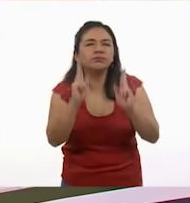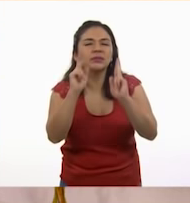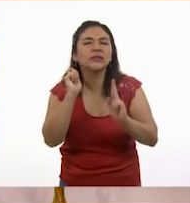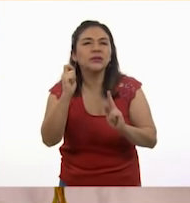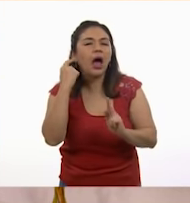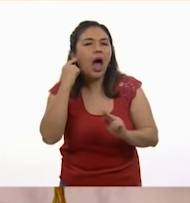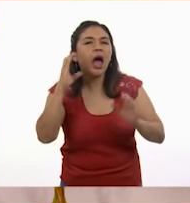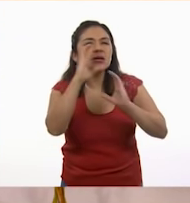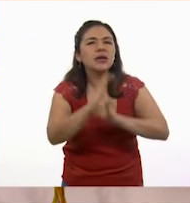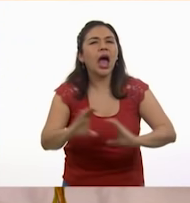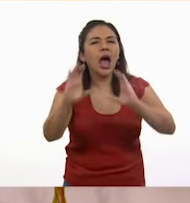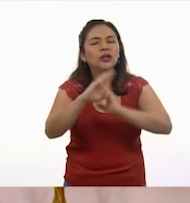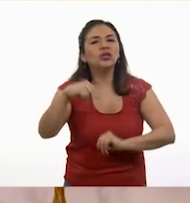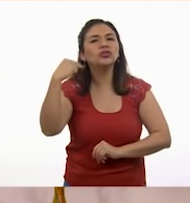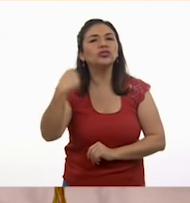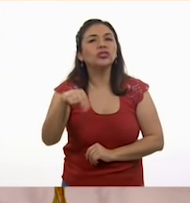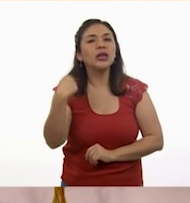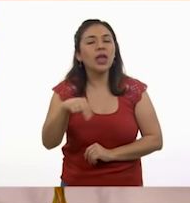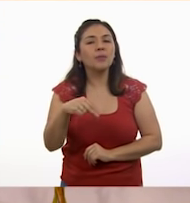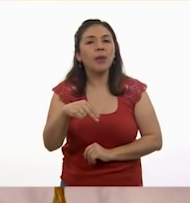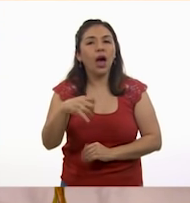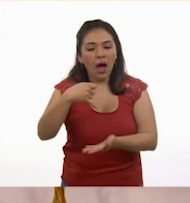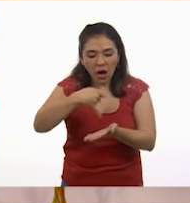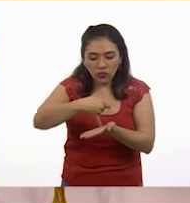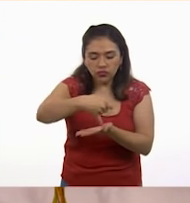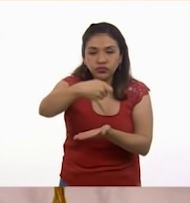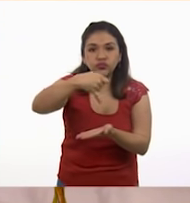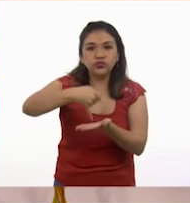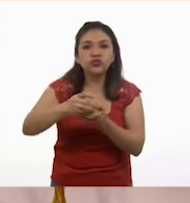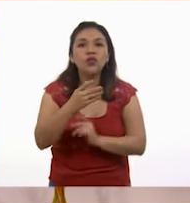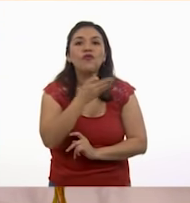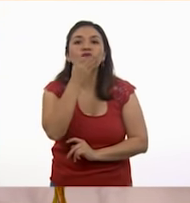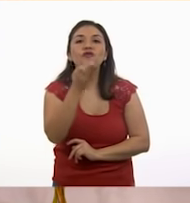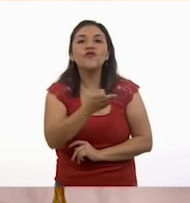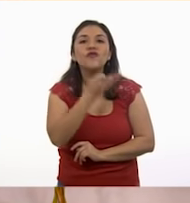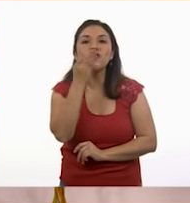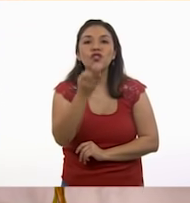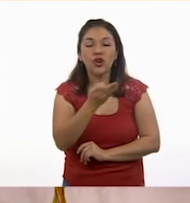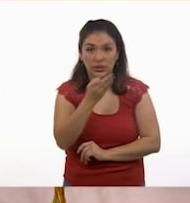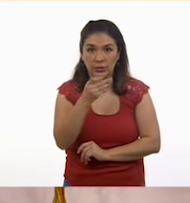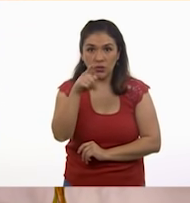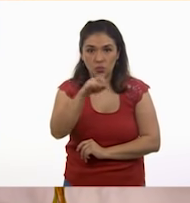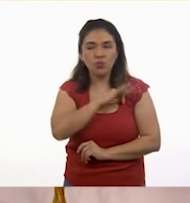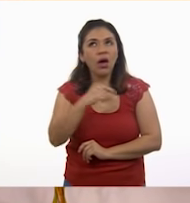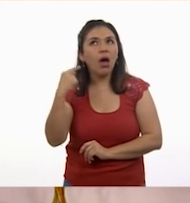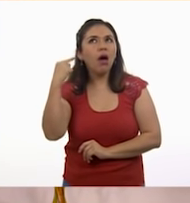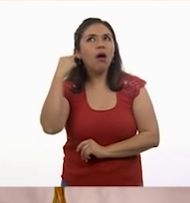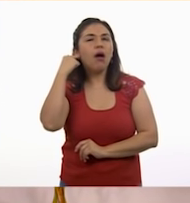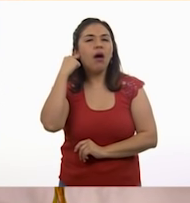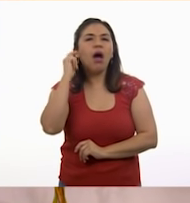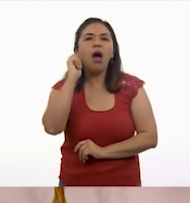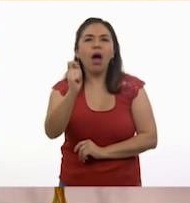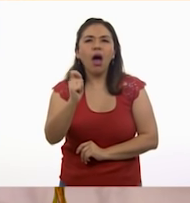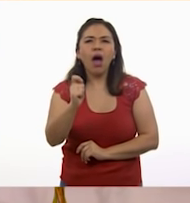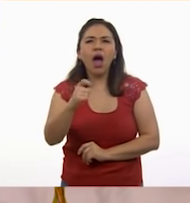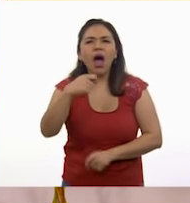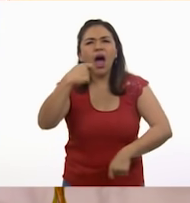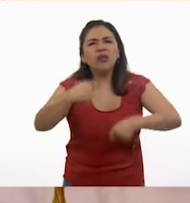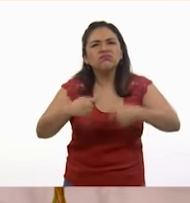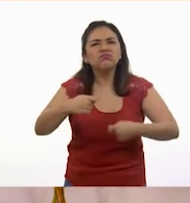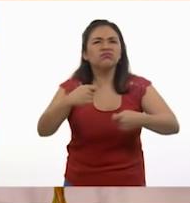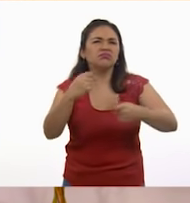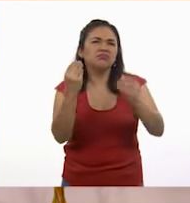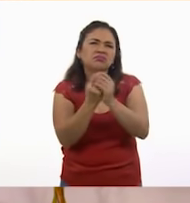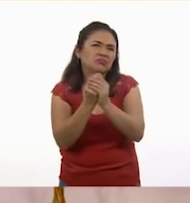canción que se llama sembrando flores en esta canción van a poder escuchar algunos instrumentos y